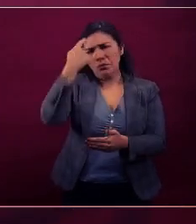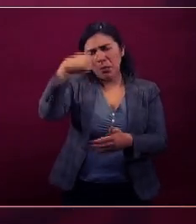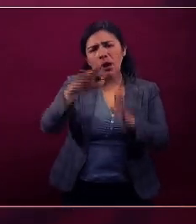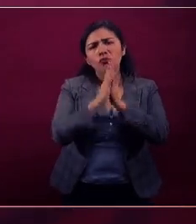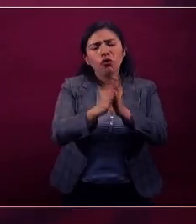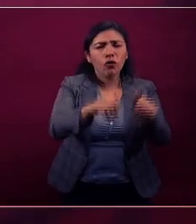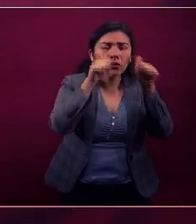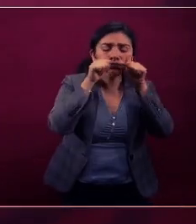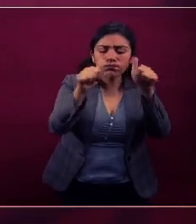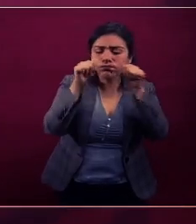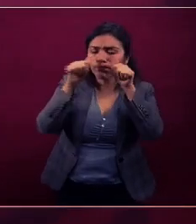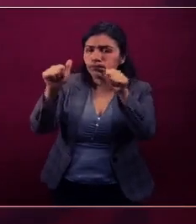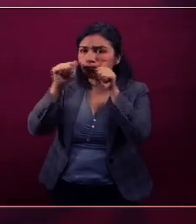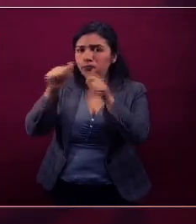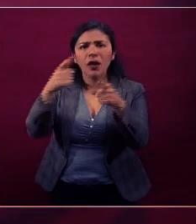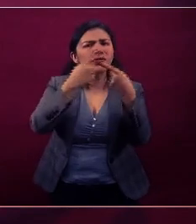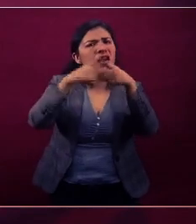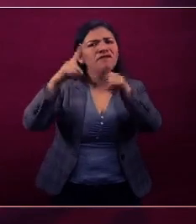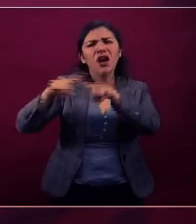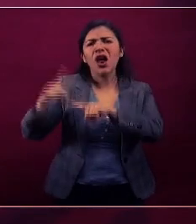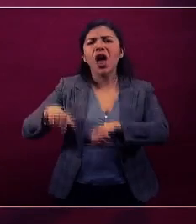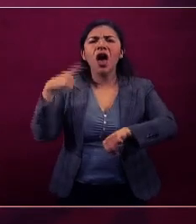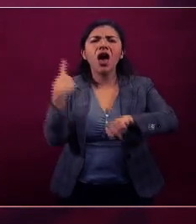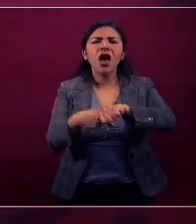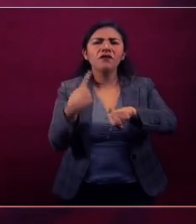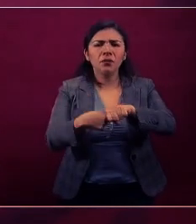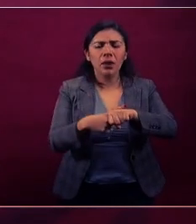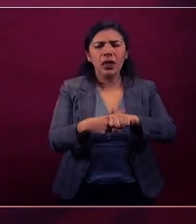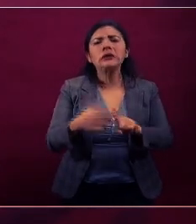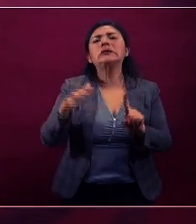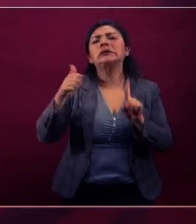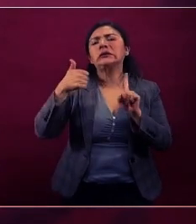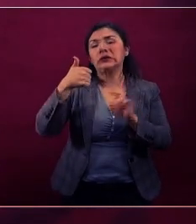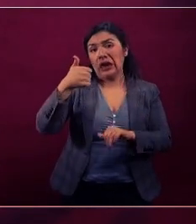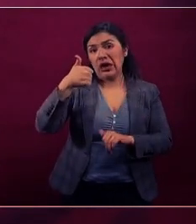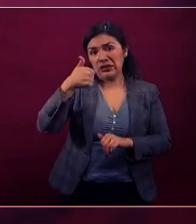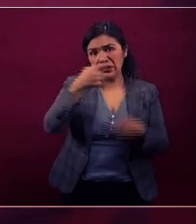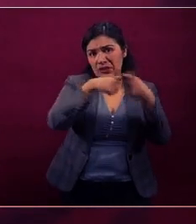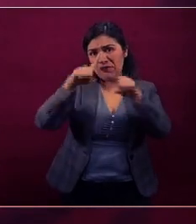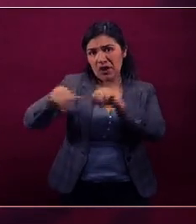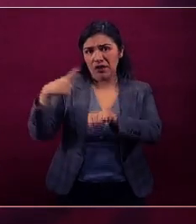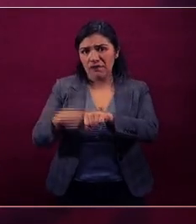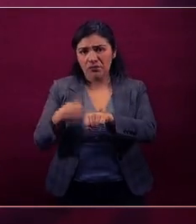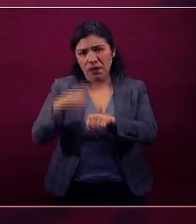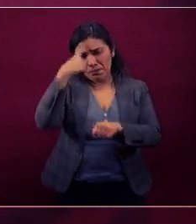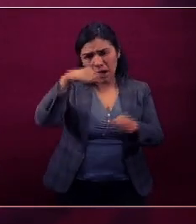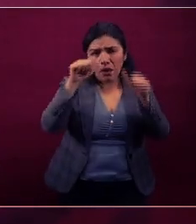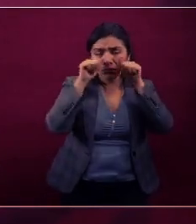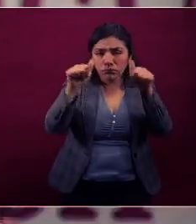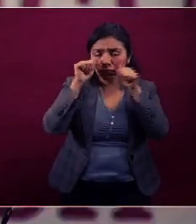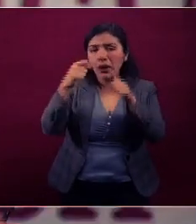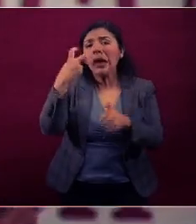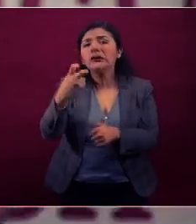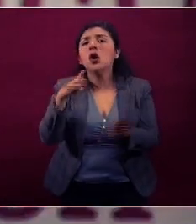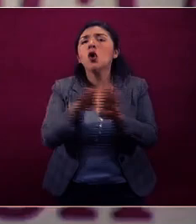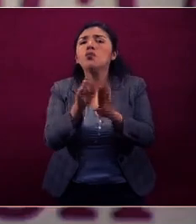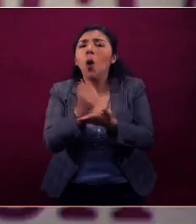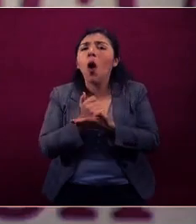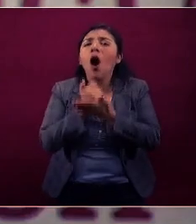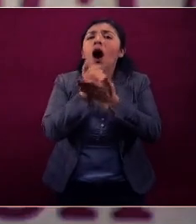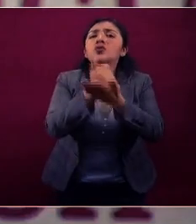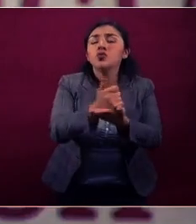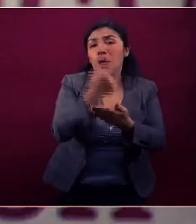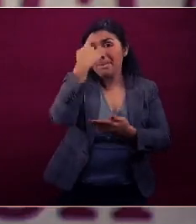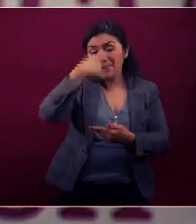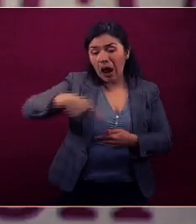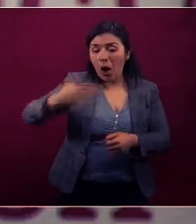atendieran diferentes padecimientos, son 6 en total, y pudiesen de esa manera coadyuvar para que las